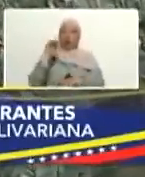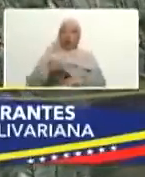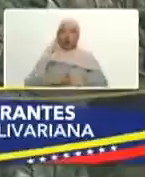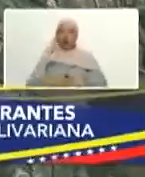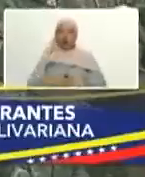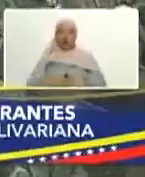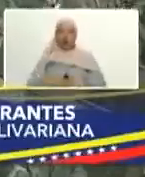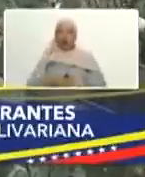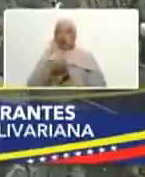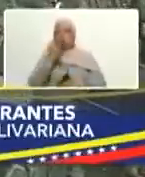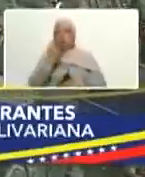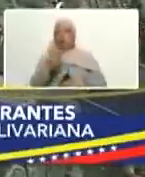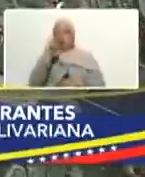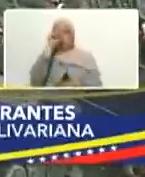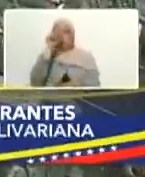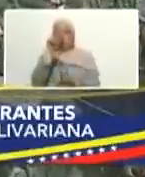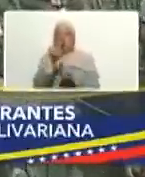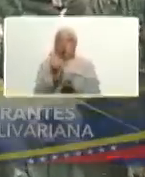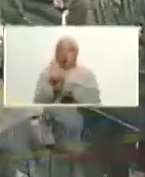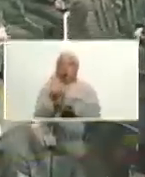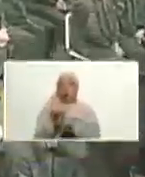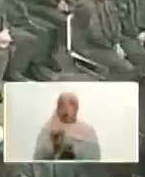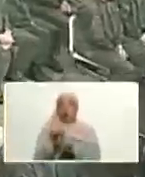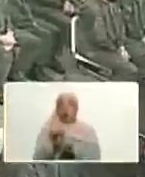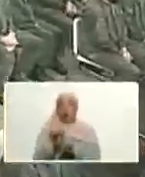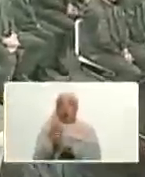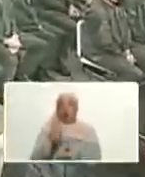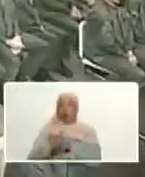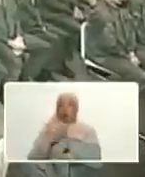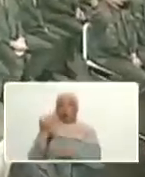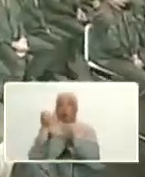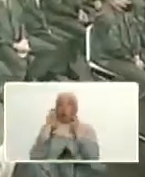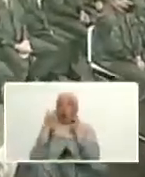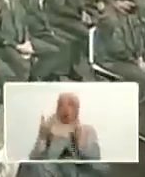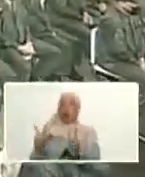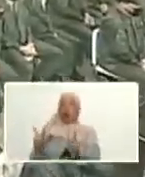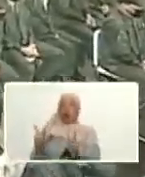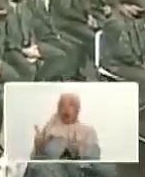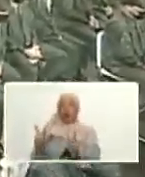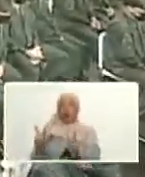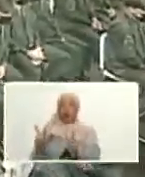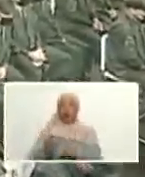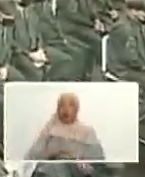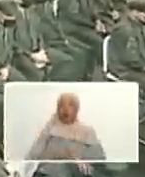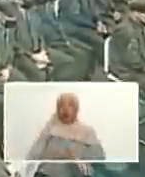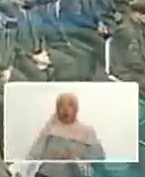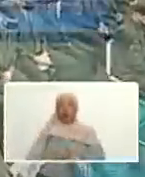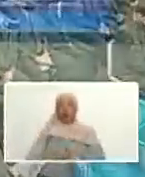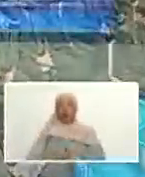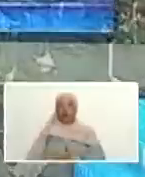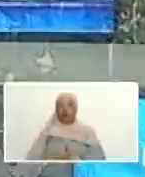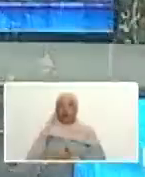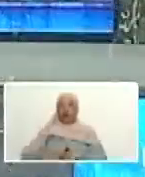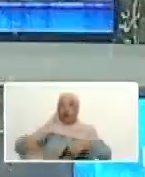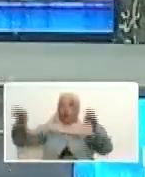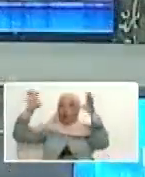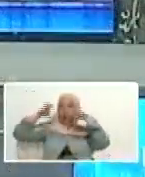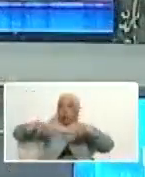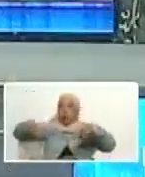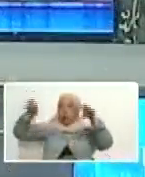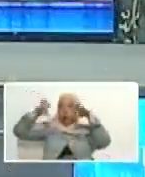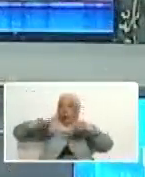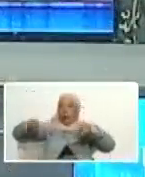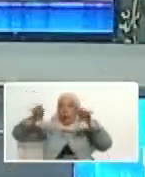Por eso hay buenos logros que no pudimos mostrar, bueno, por la lluvia,